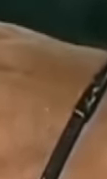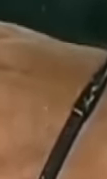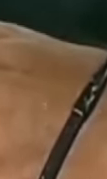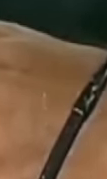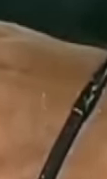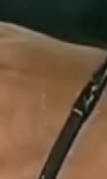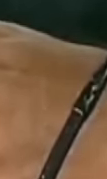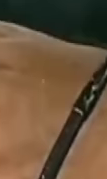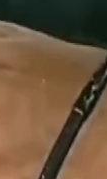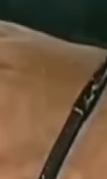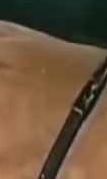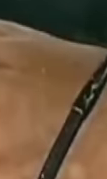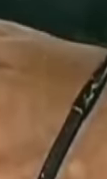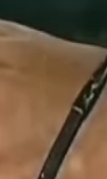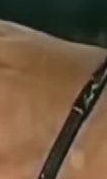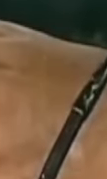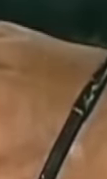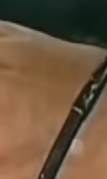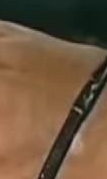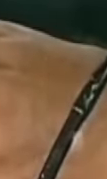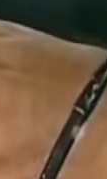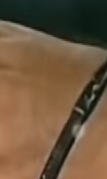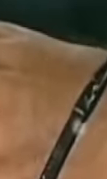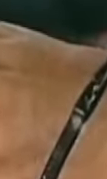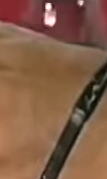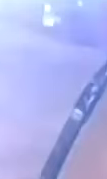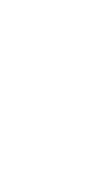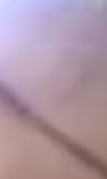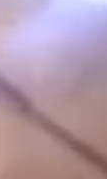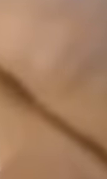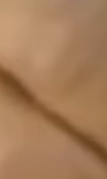pertenece! ¡Que viva el poder constituyente originario!